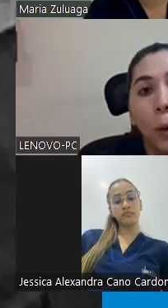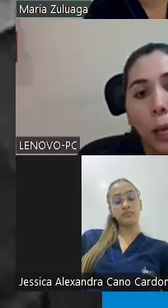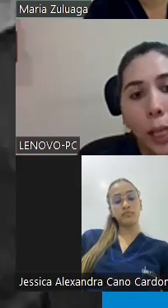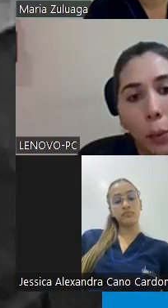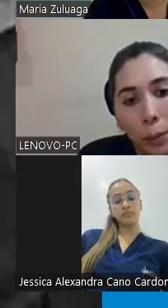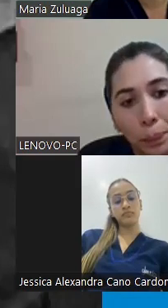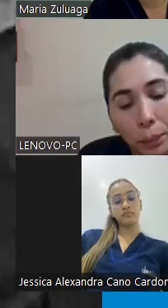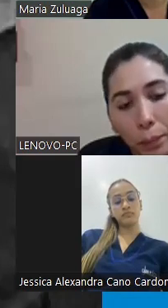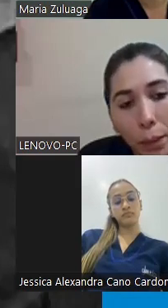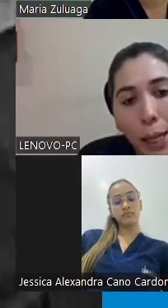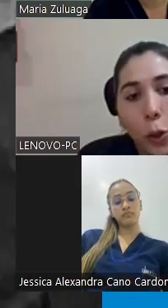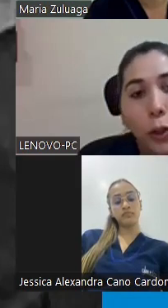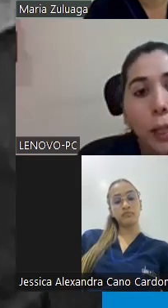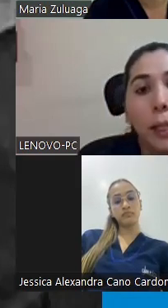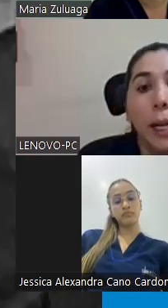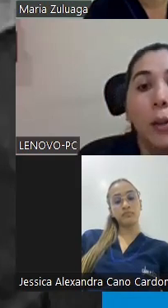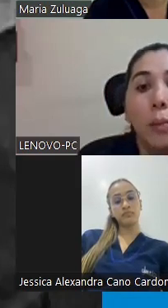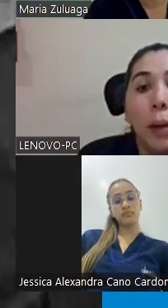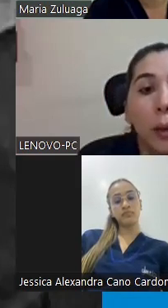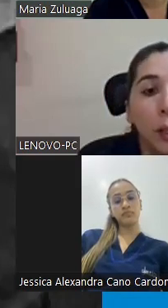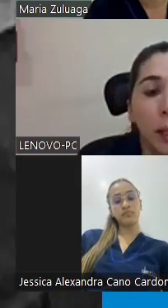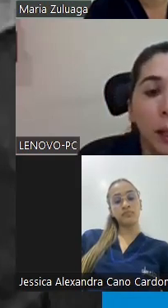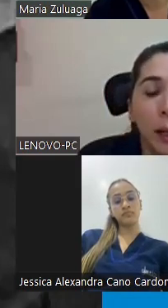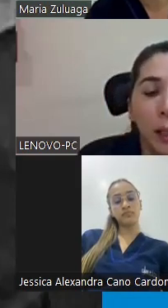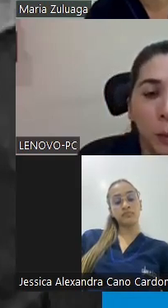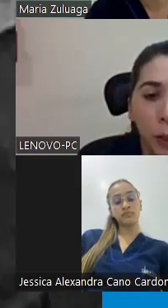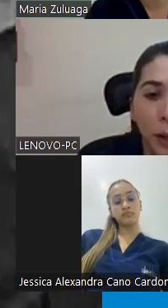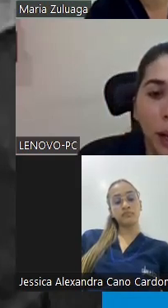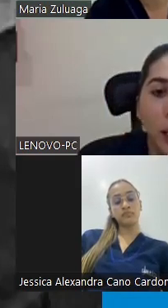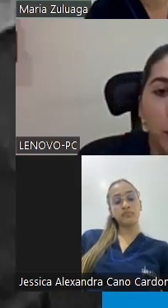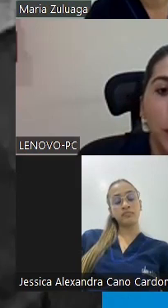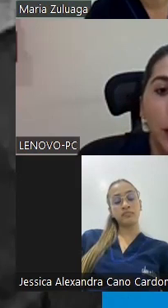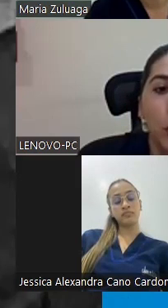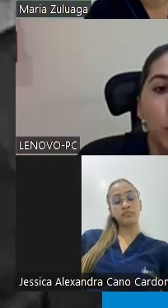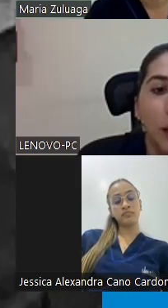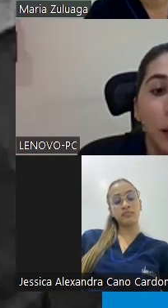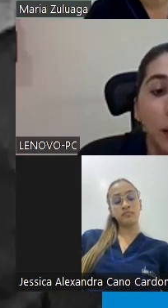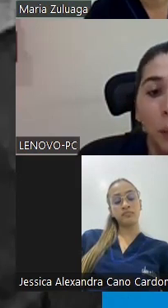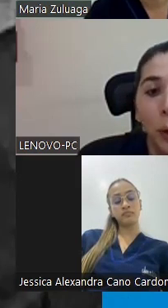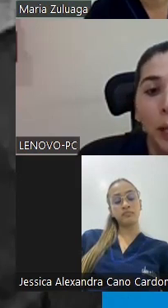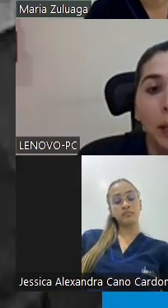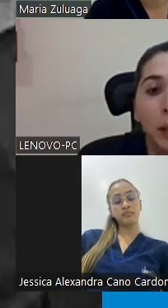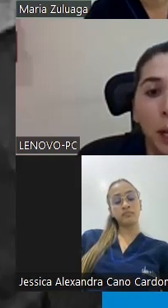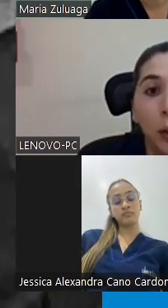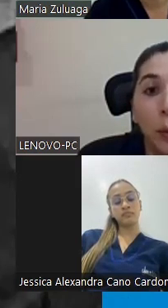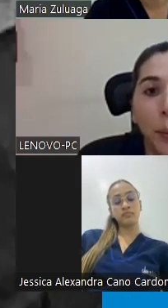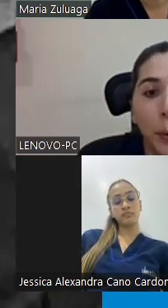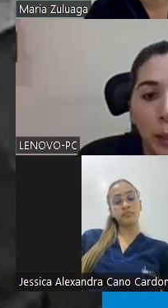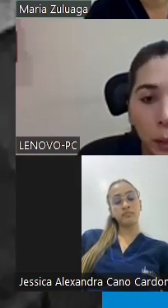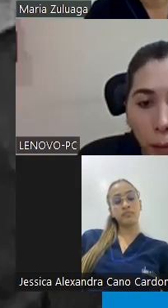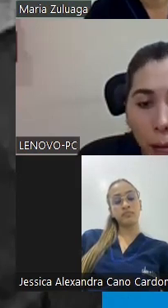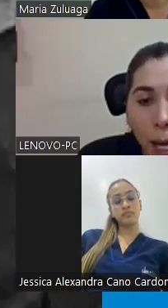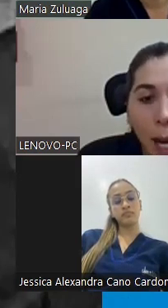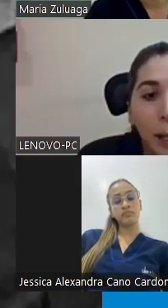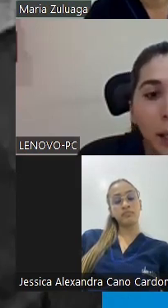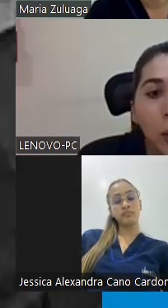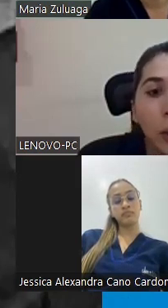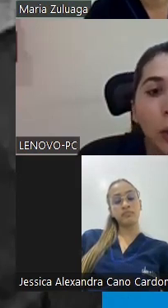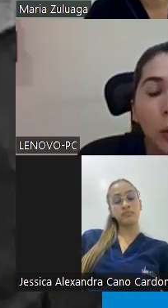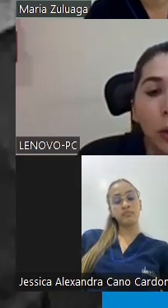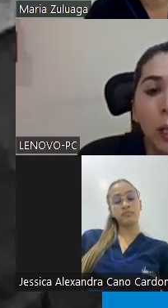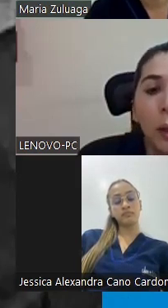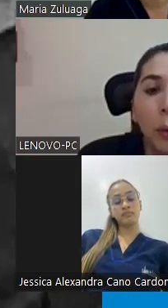Y su objetivo es concientizar a los médicos acerca de la responsabilidad de exponer a los pacientes a pruebas de ensayo y comprobación.